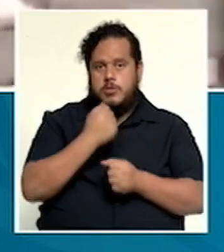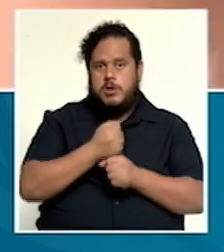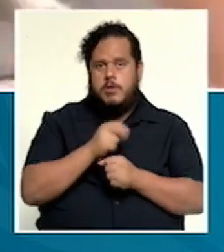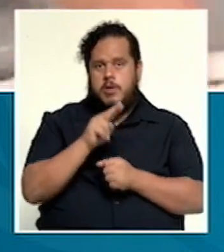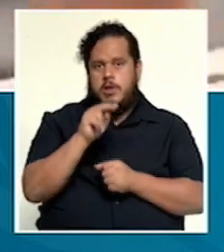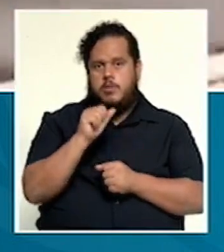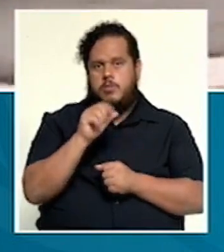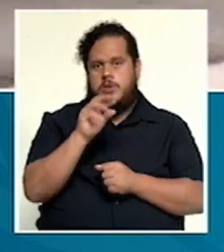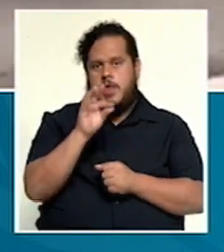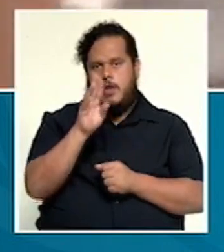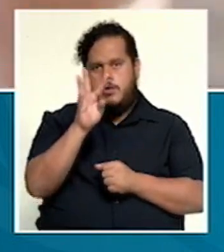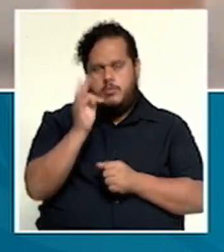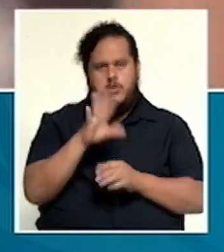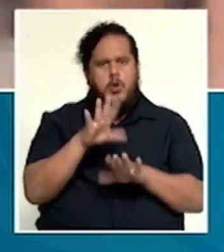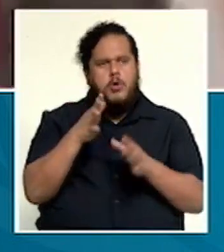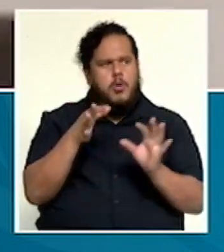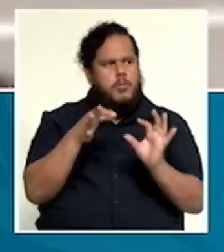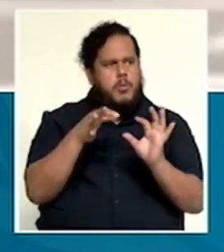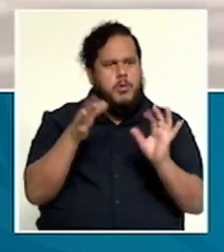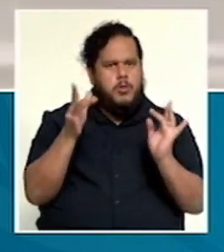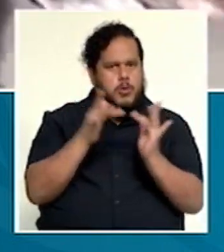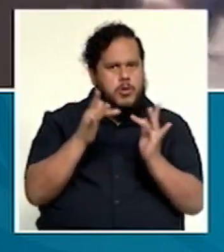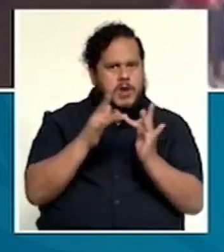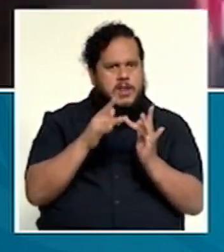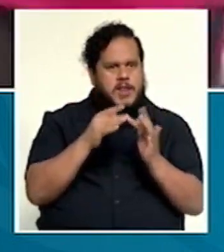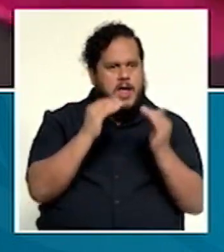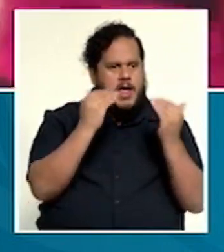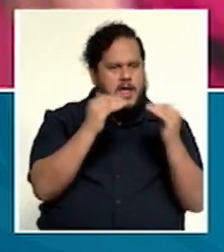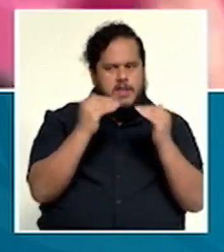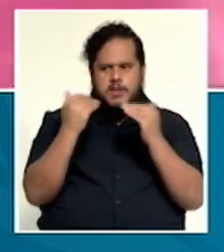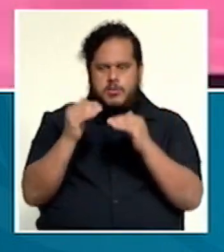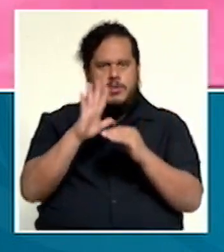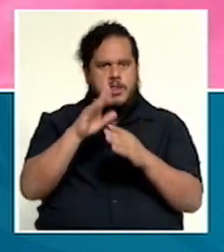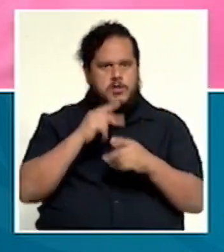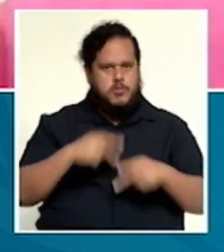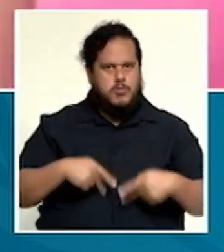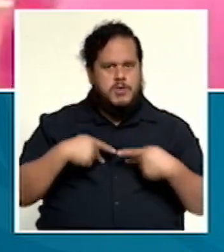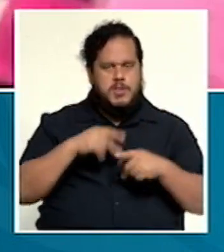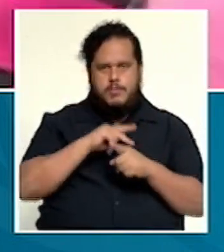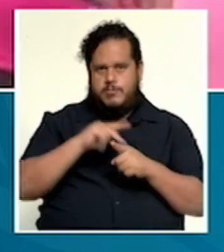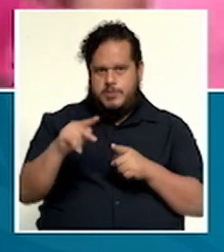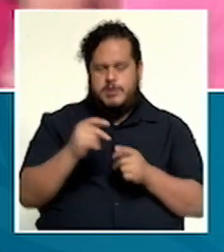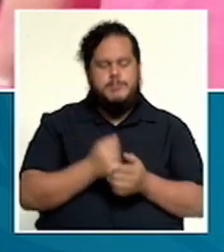¿Cómo conecta estas dos etapas de su vida profesional?